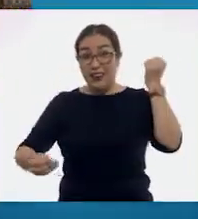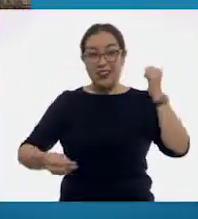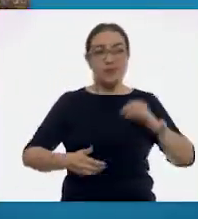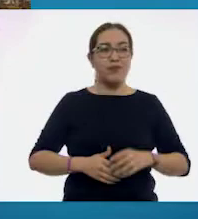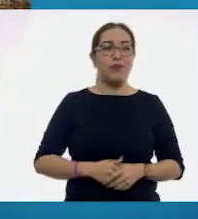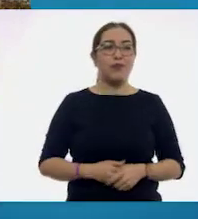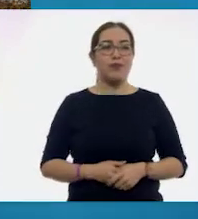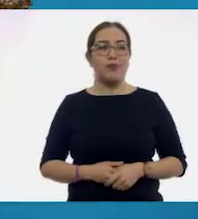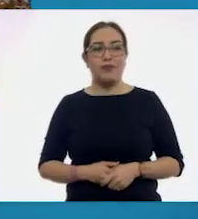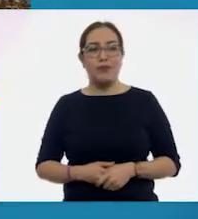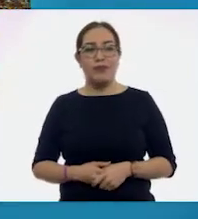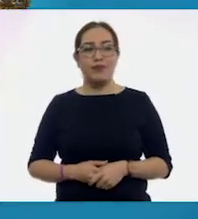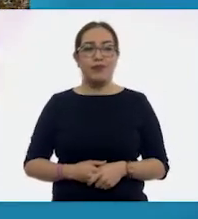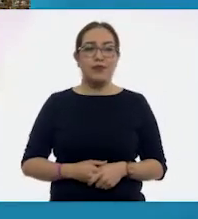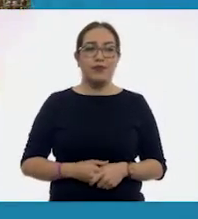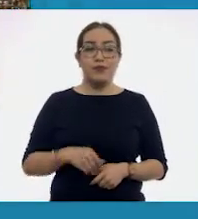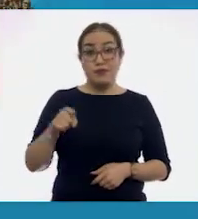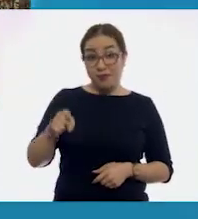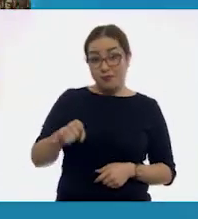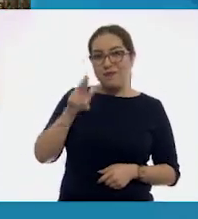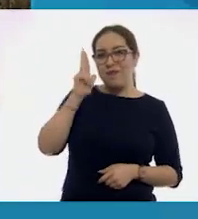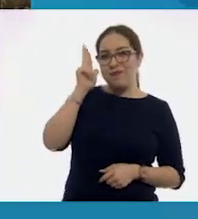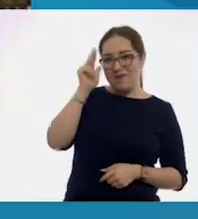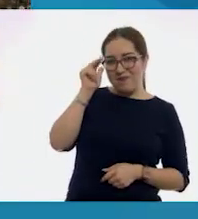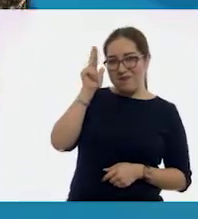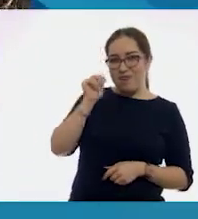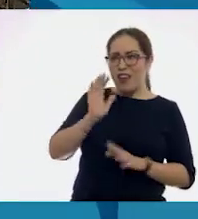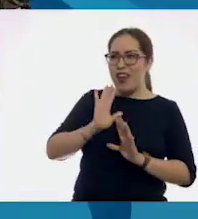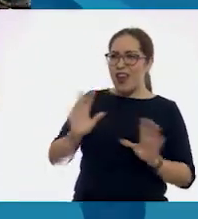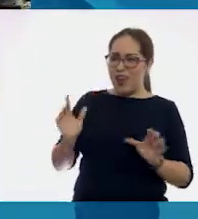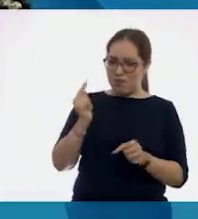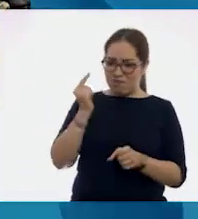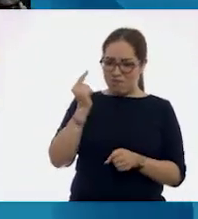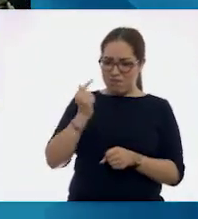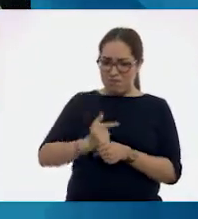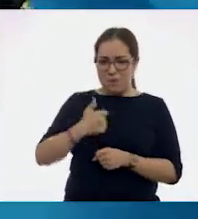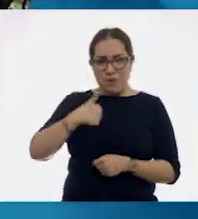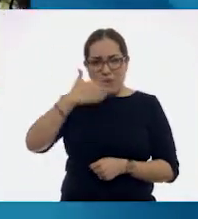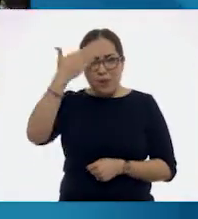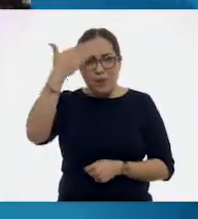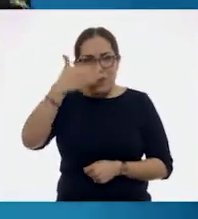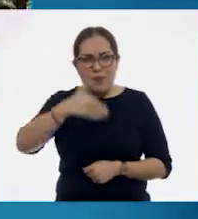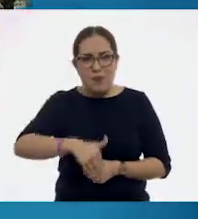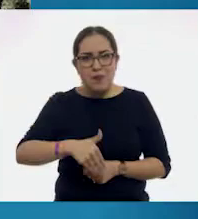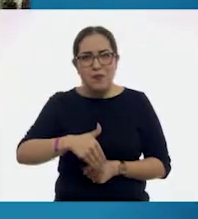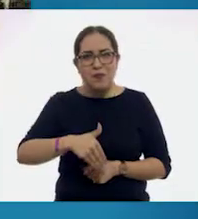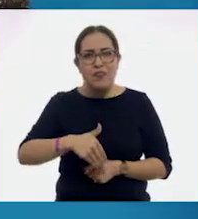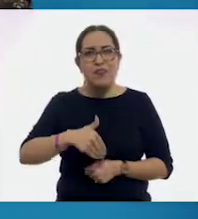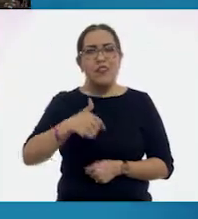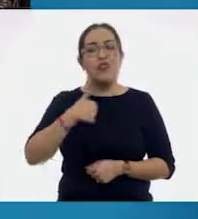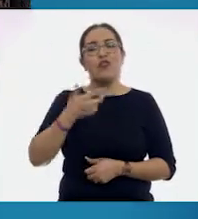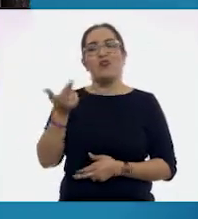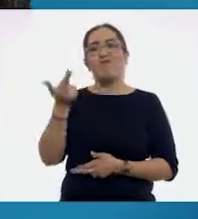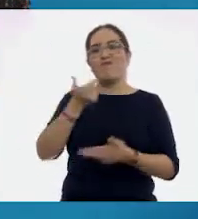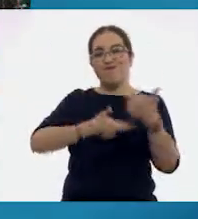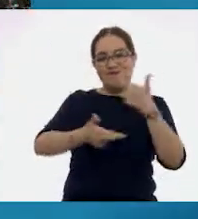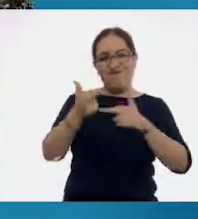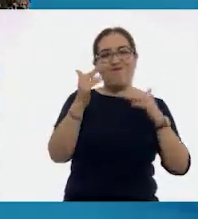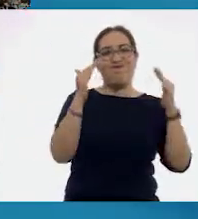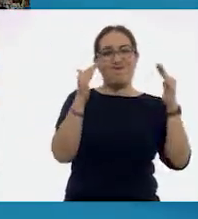Al fin supo Lola la liebre donde debía ser su